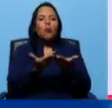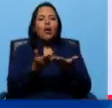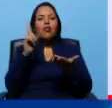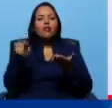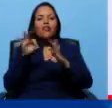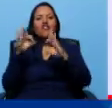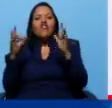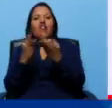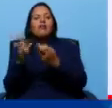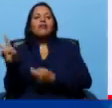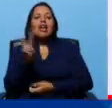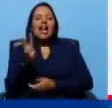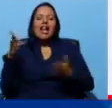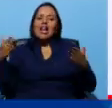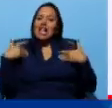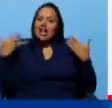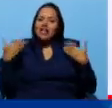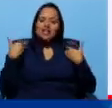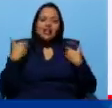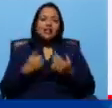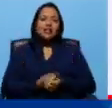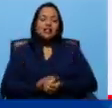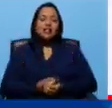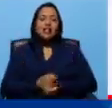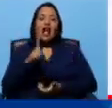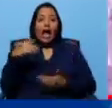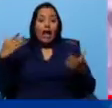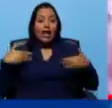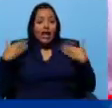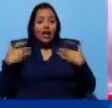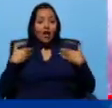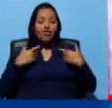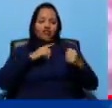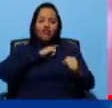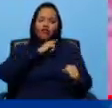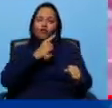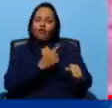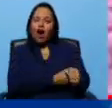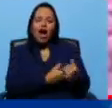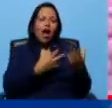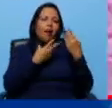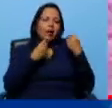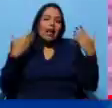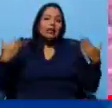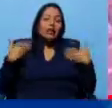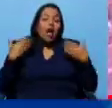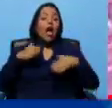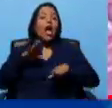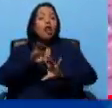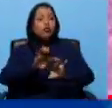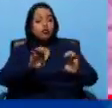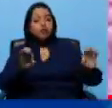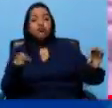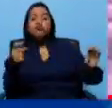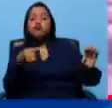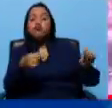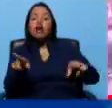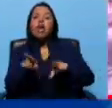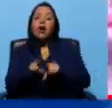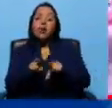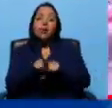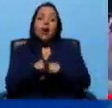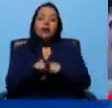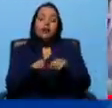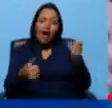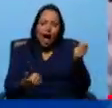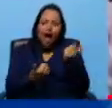familia venezolana y es la alegría de esa fuerza esperanzadora que celebramos, porque celebrar la educación es celebrar el